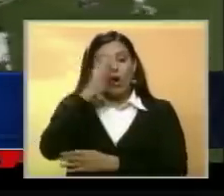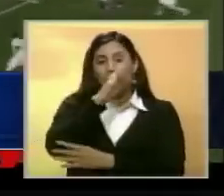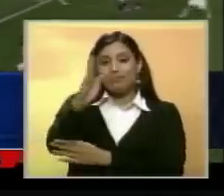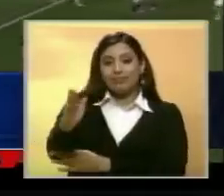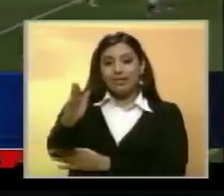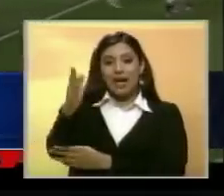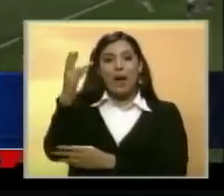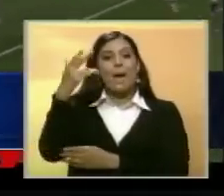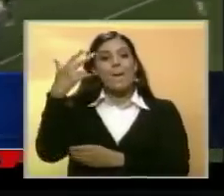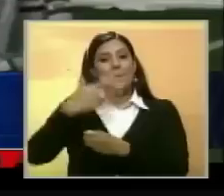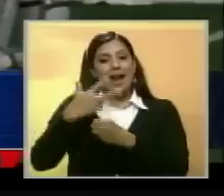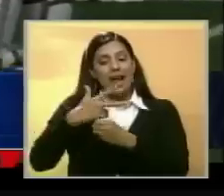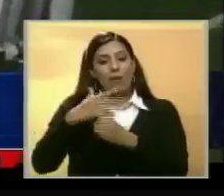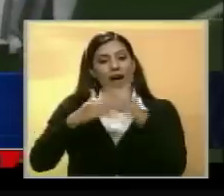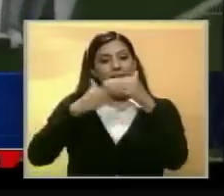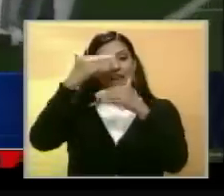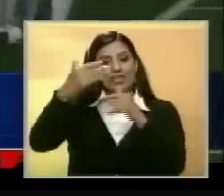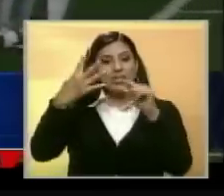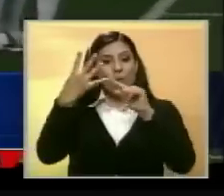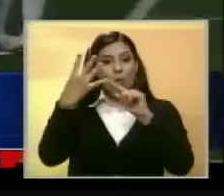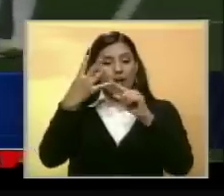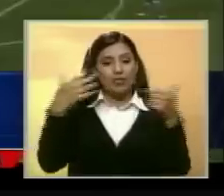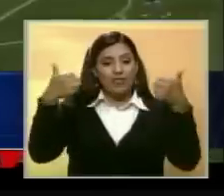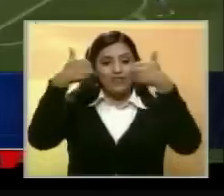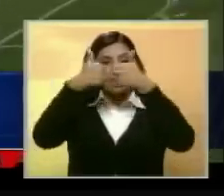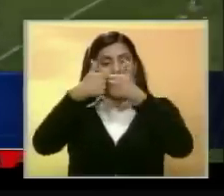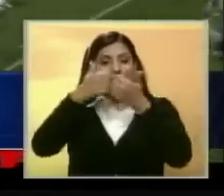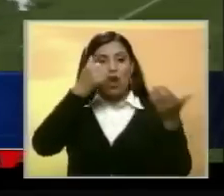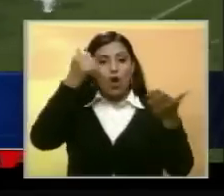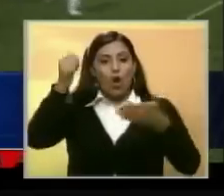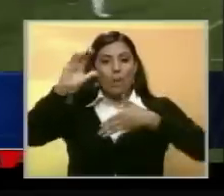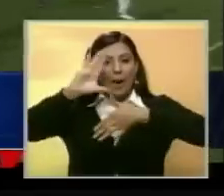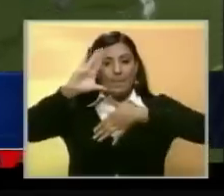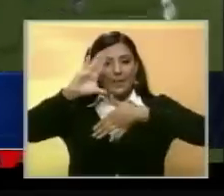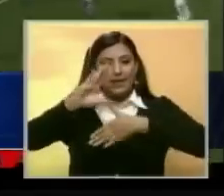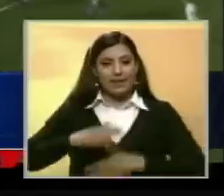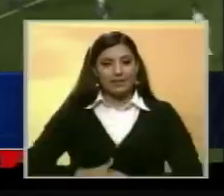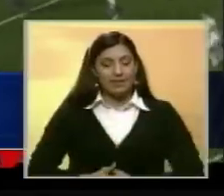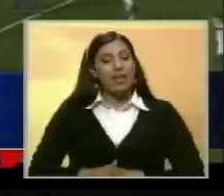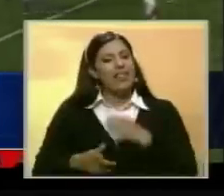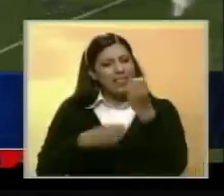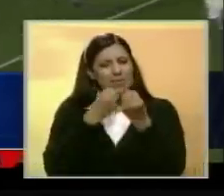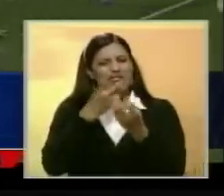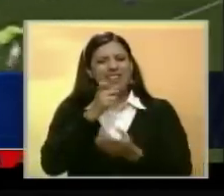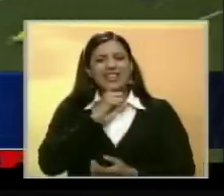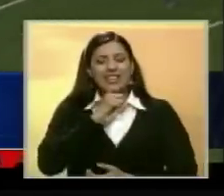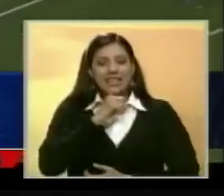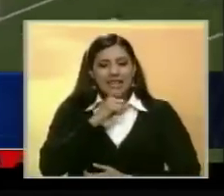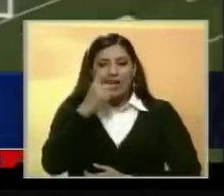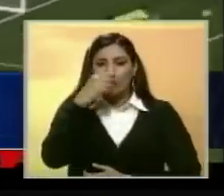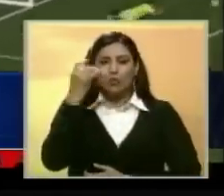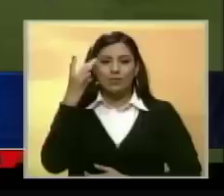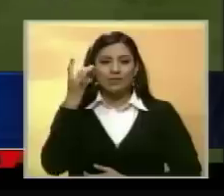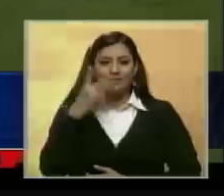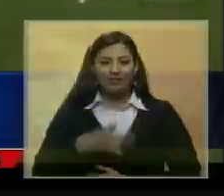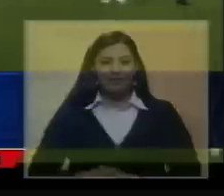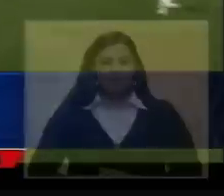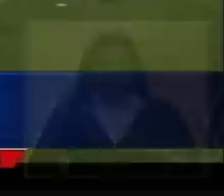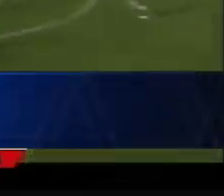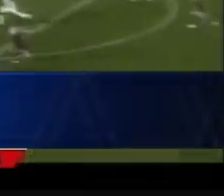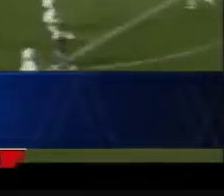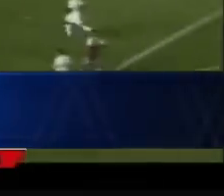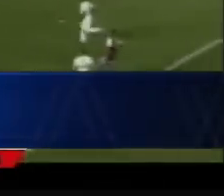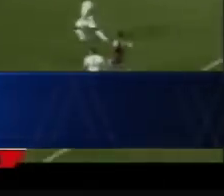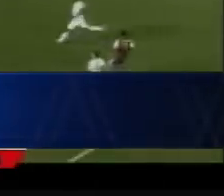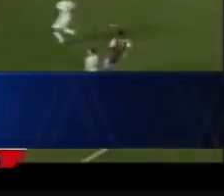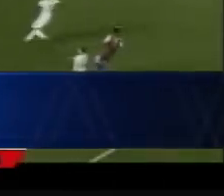a Paraguay y avanzó a los cuartos de la final de la Copa América Centenario. En breve los detalles con Tony Chittadini.